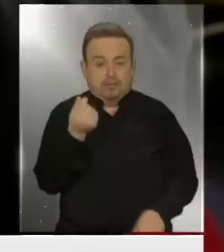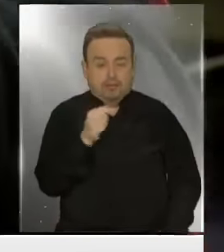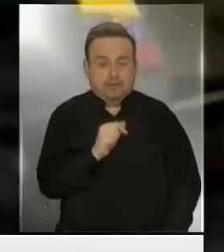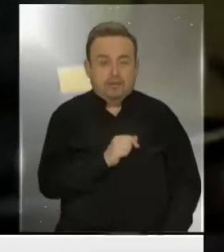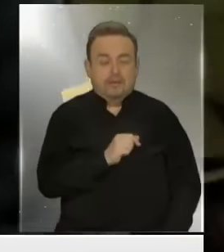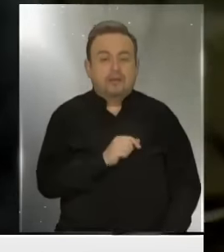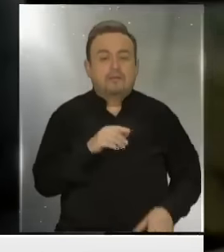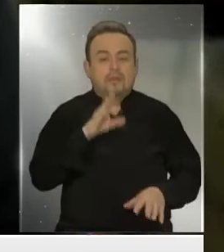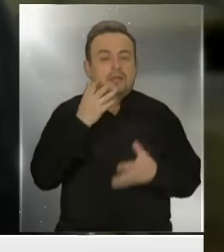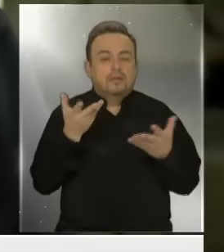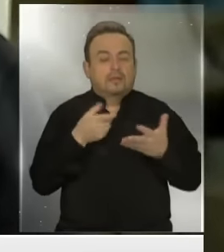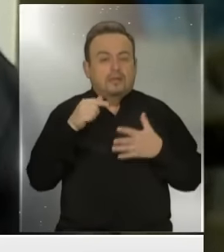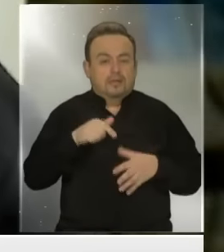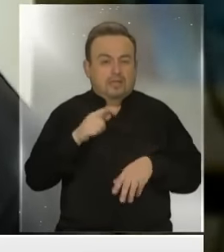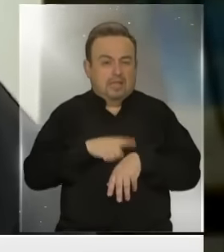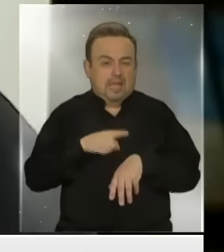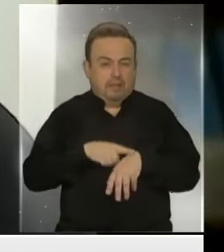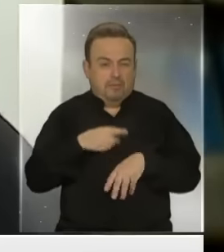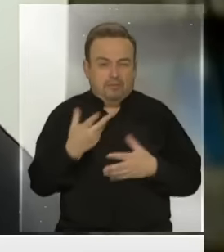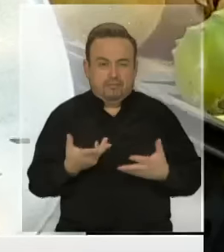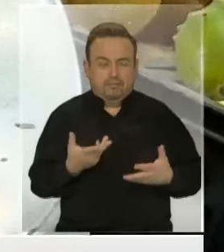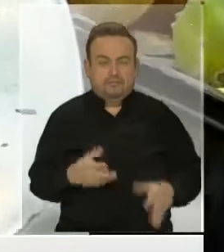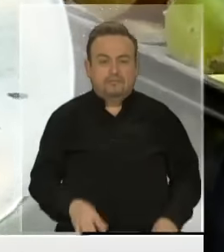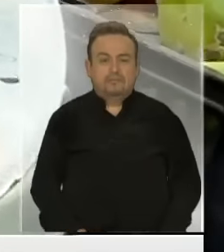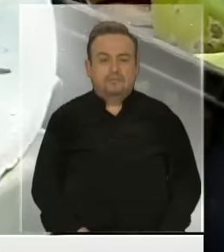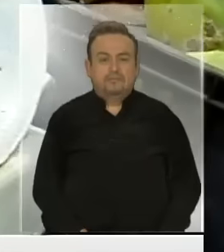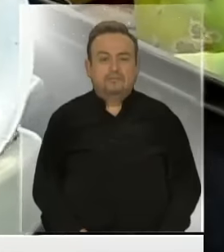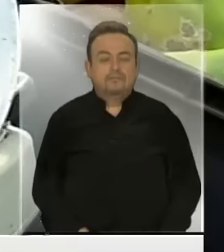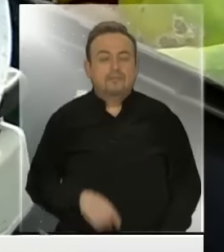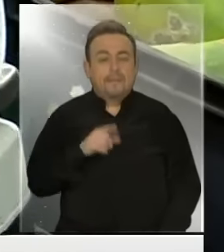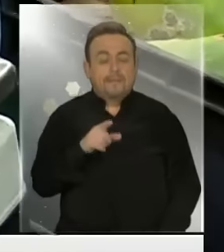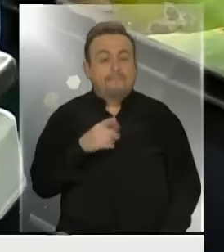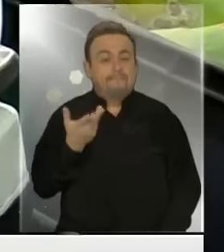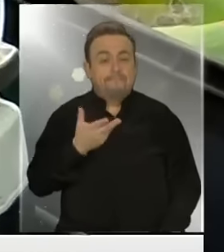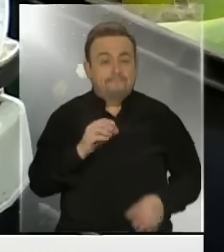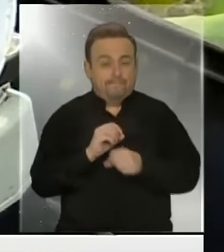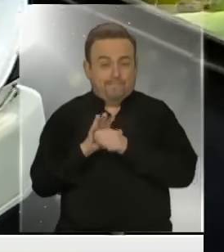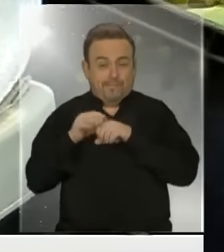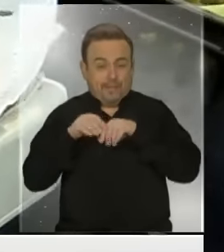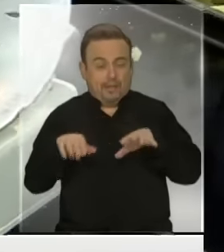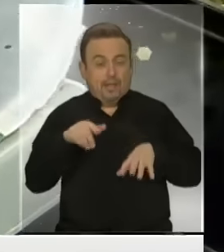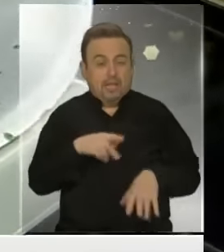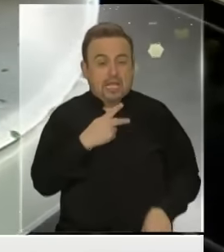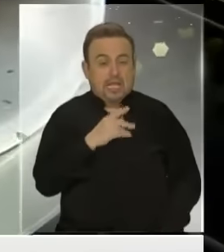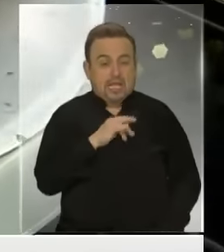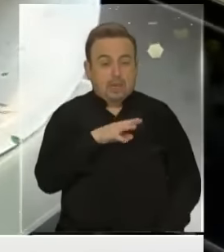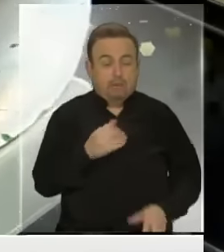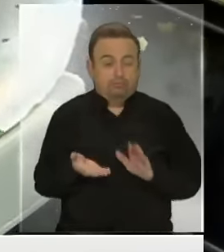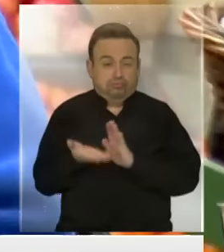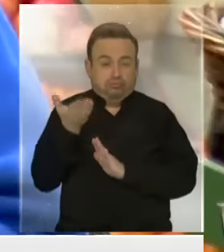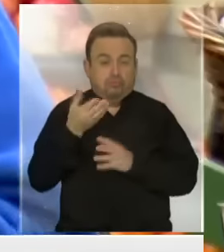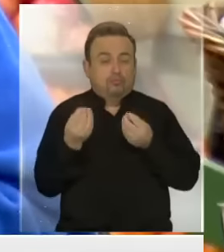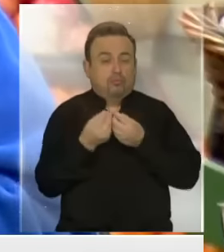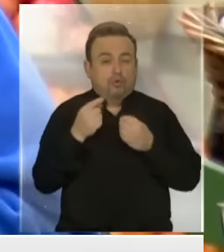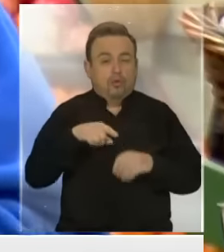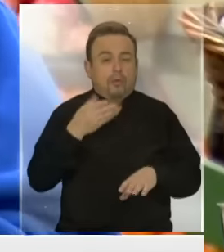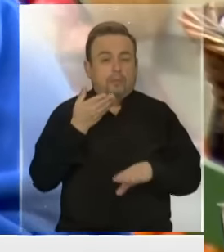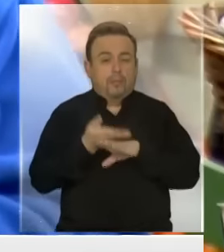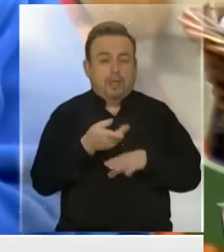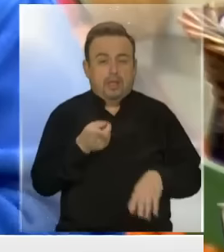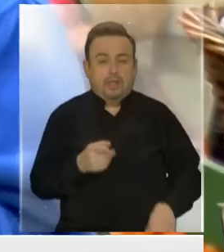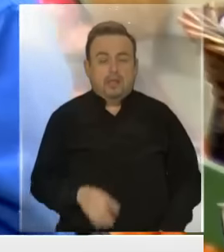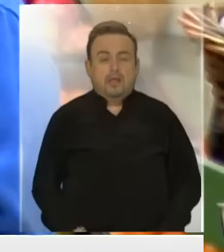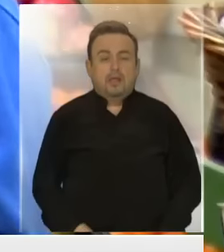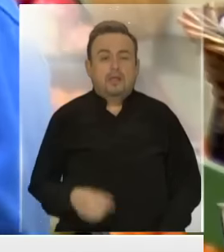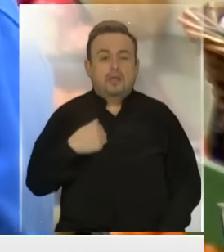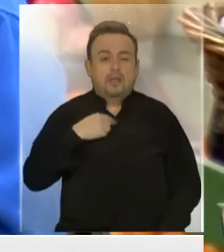precios, más aún en esta época del año. Por el asunto de la pandemia, el kiwi ha subido. Hay mucha demanda por el kiwi.